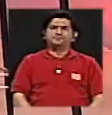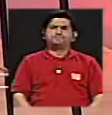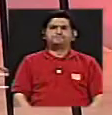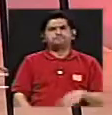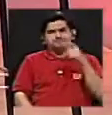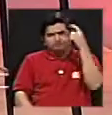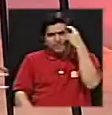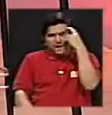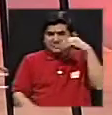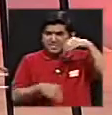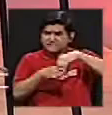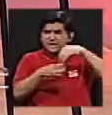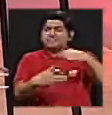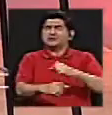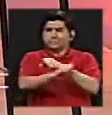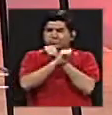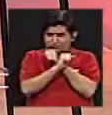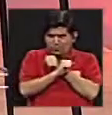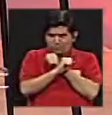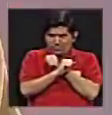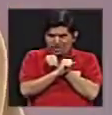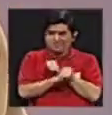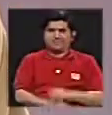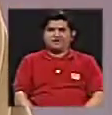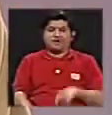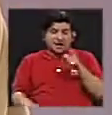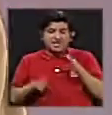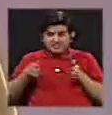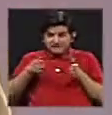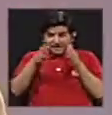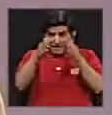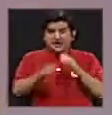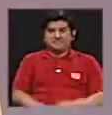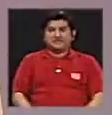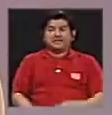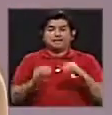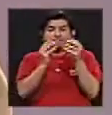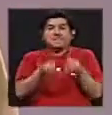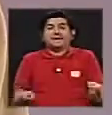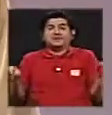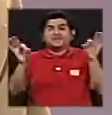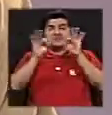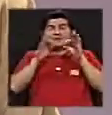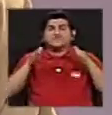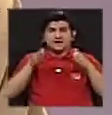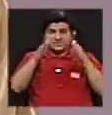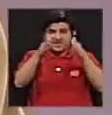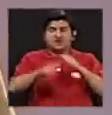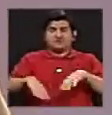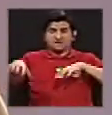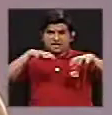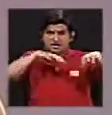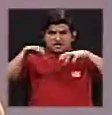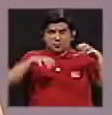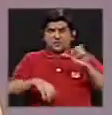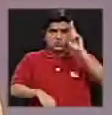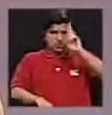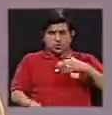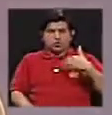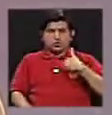una inversión muy segura, porque en esta carretera, que es la arteria más importante de tránsito vehicular de Costa